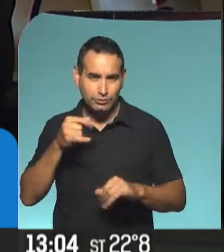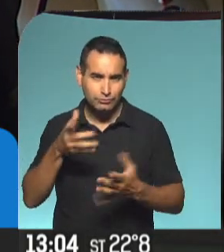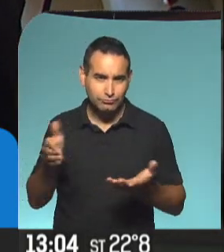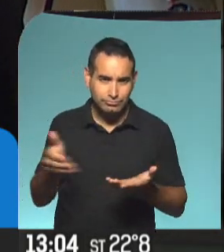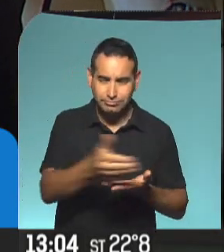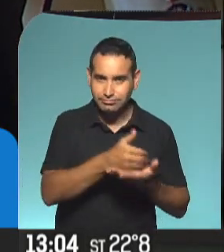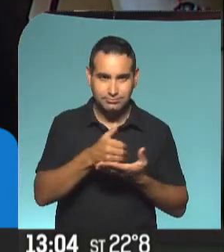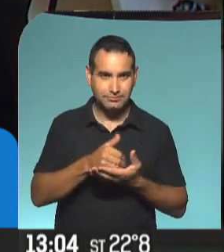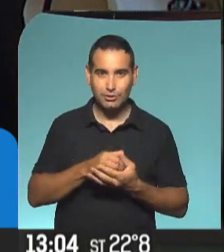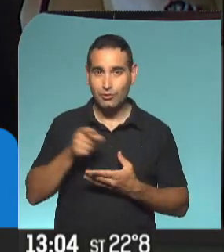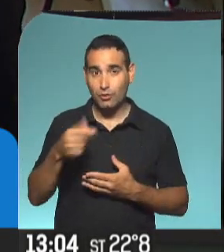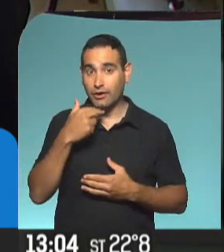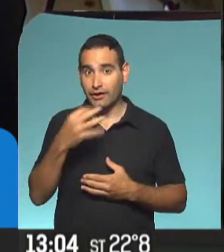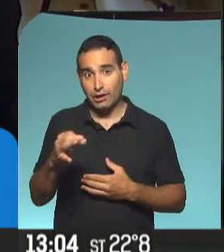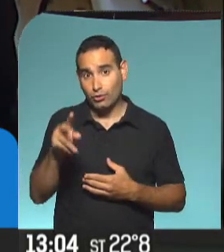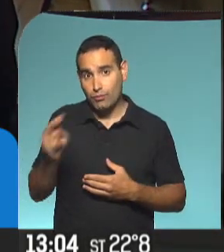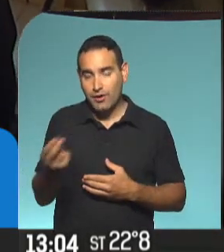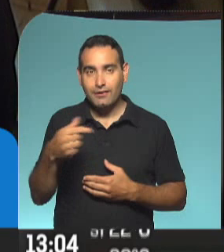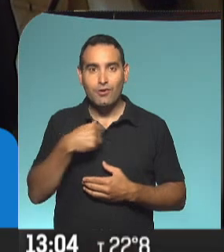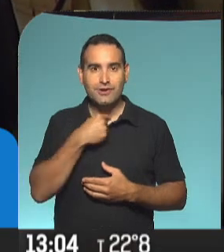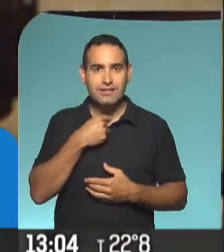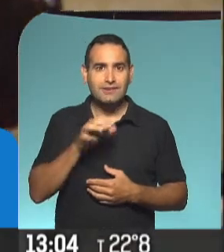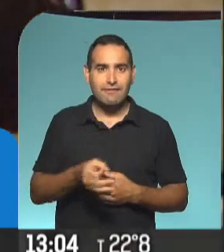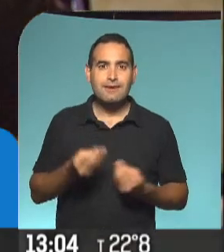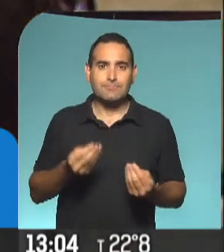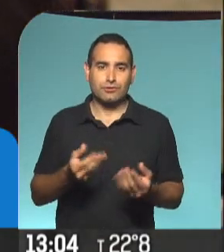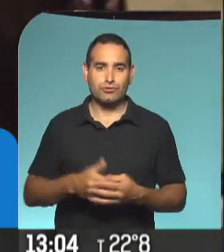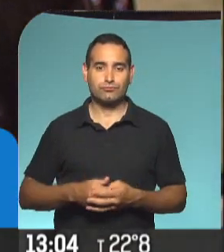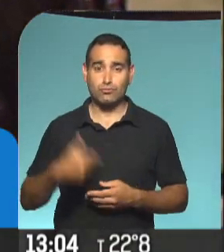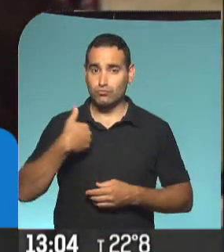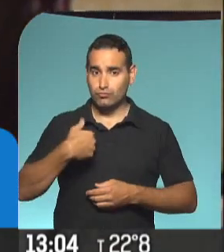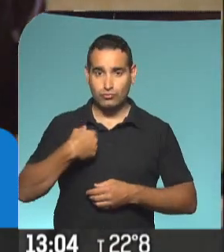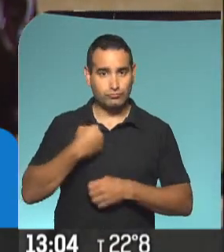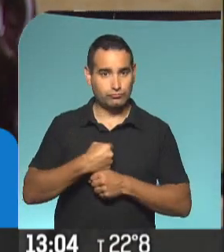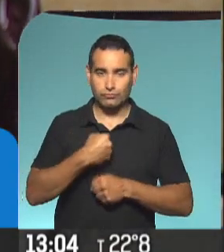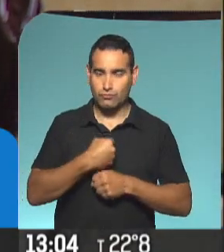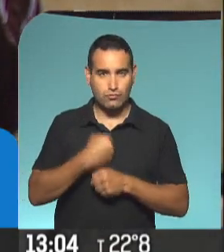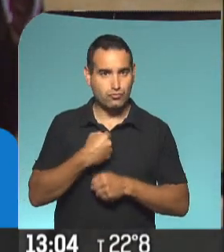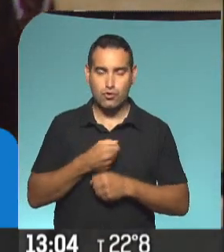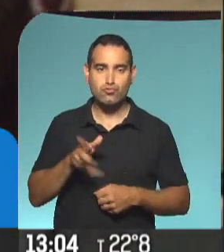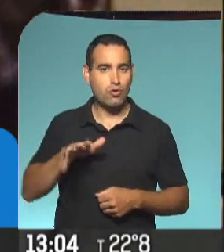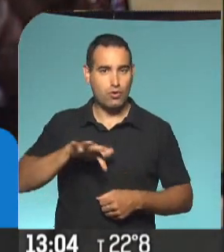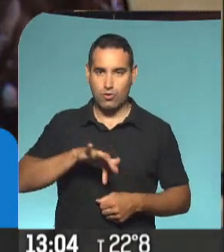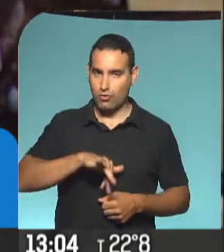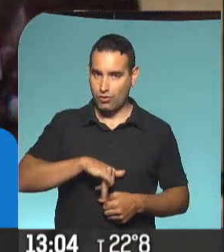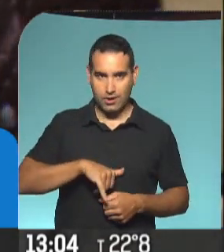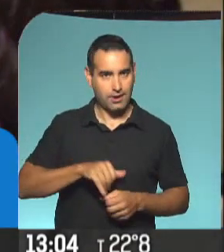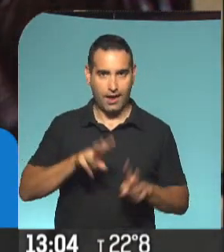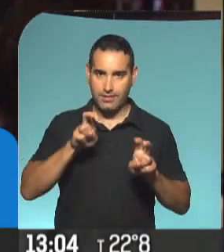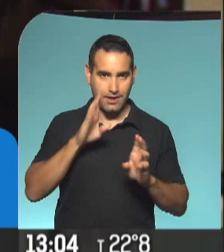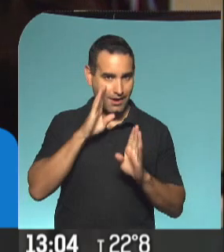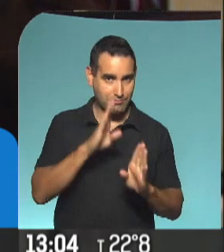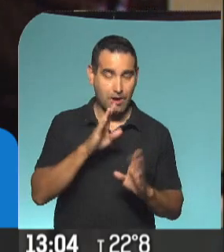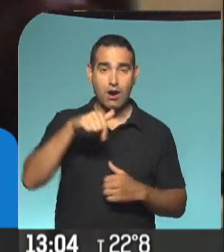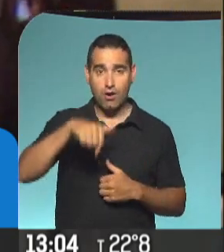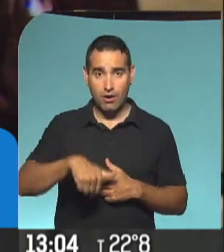tendrás una voracidad por saber qué es lo que crees que pasó. Trabajamos, yo en lo personal trabajo diario con el tema. Hoy estoy